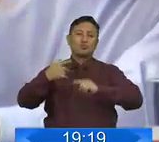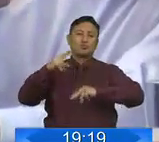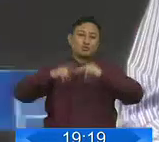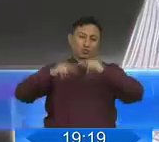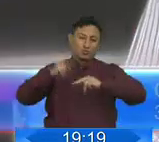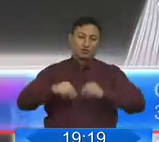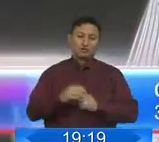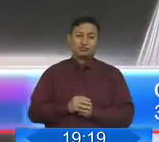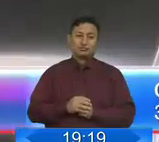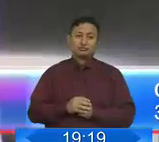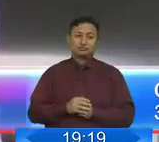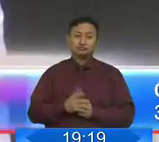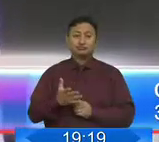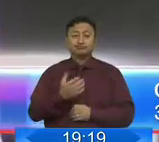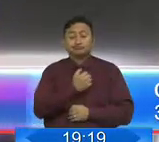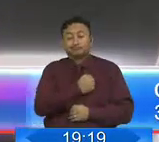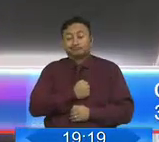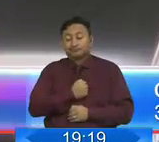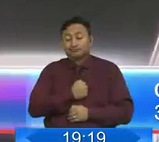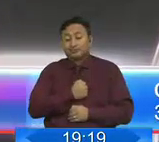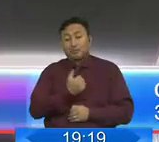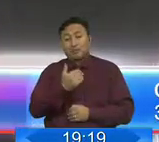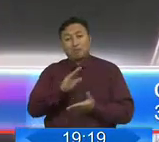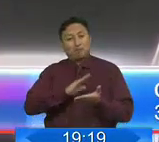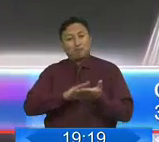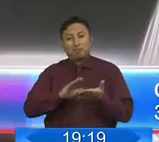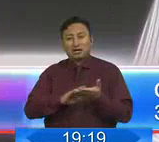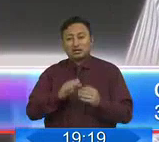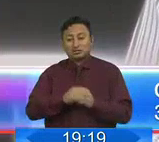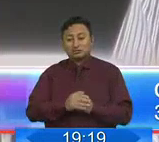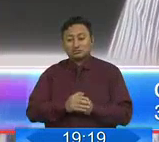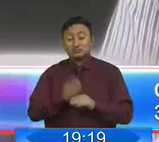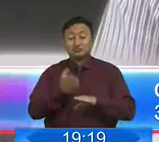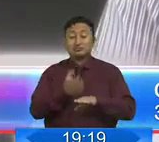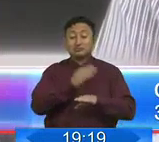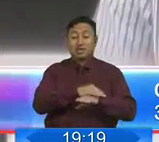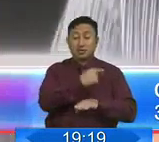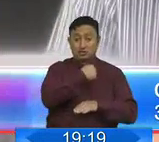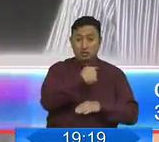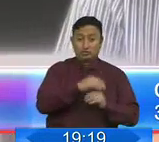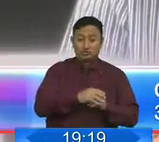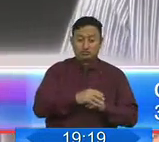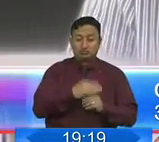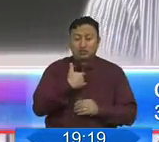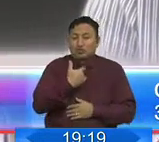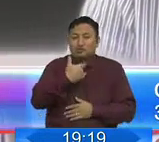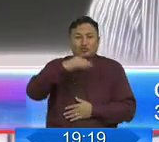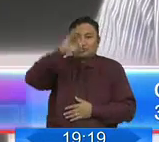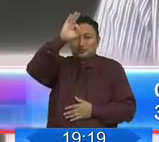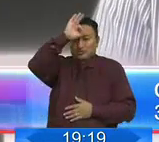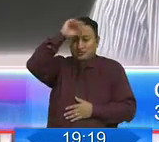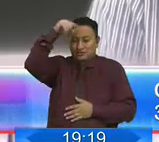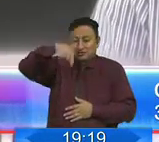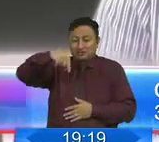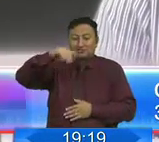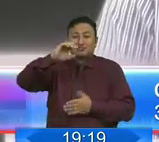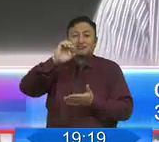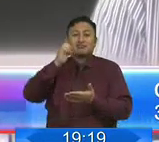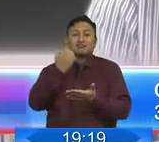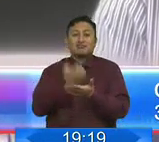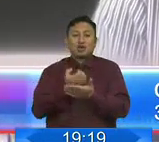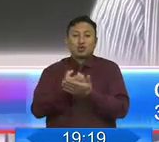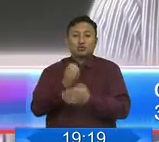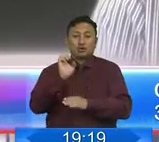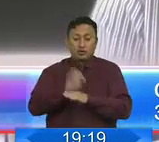electoral. Es muy triste no poder cumplirles, pero cuando hicimos ese ofrecimiento, desconocíamos la real situación económica